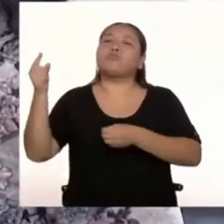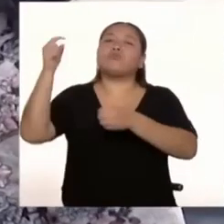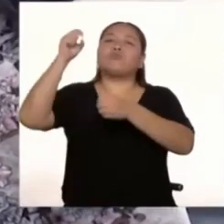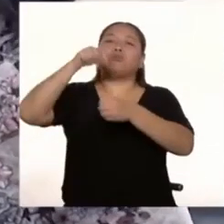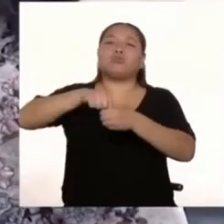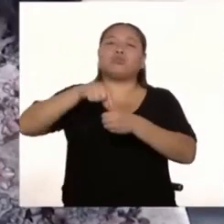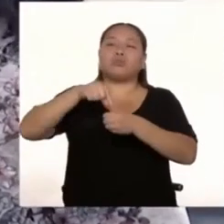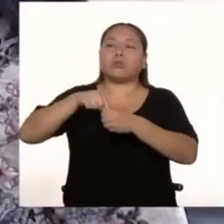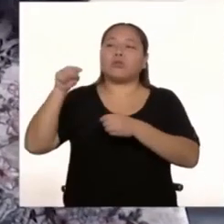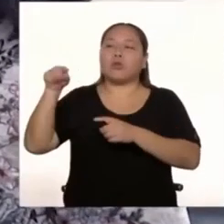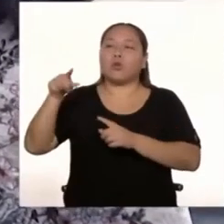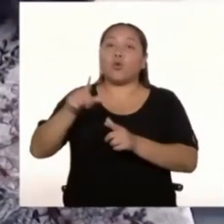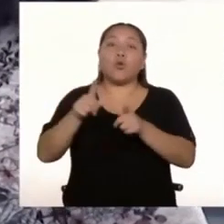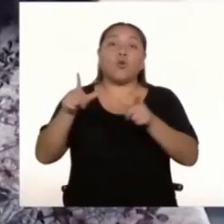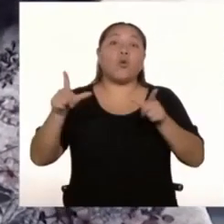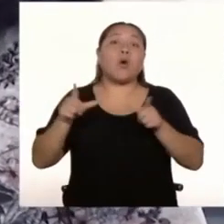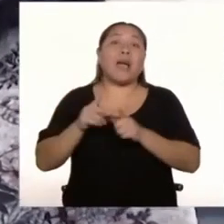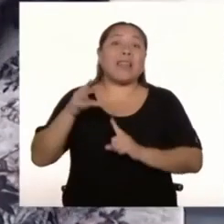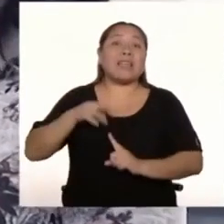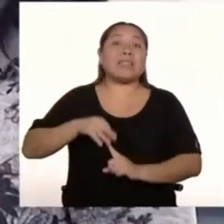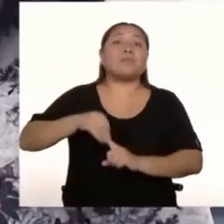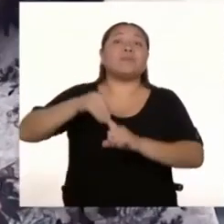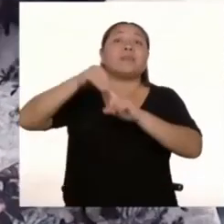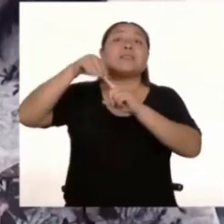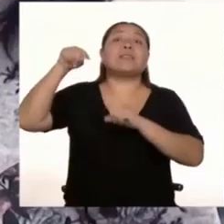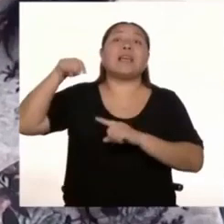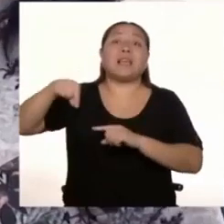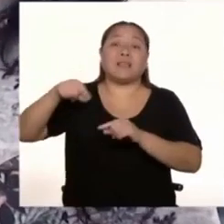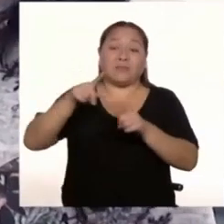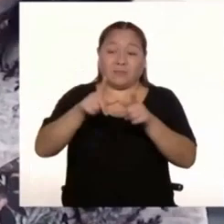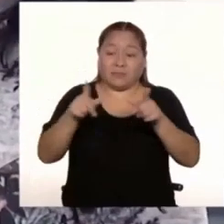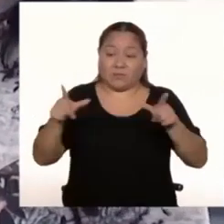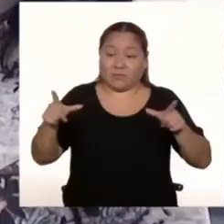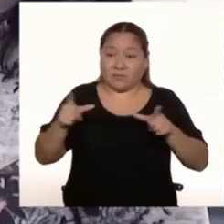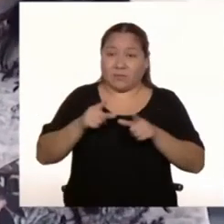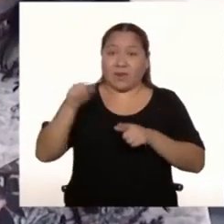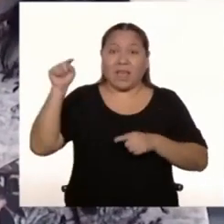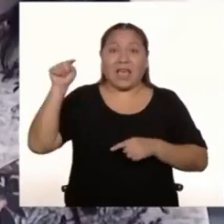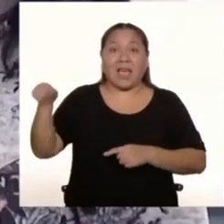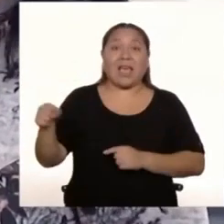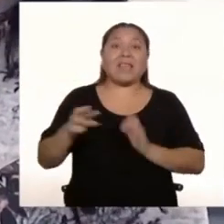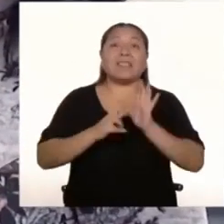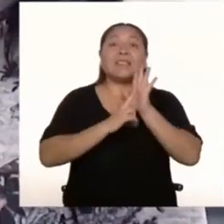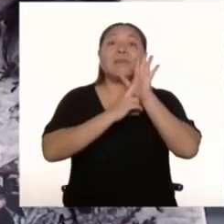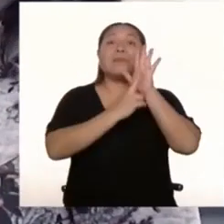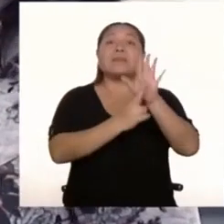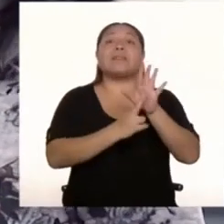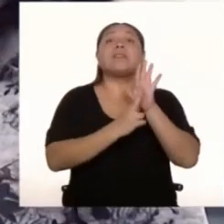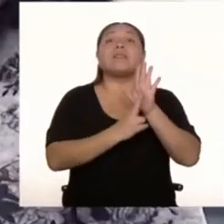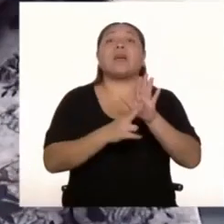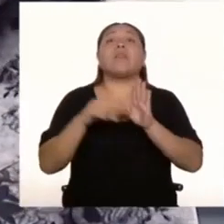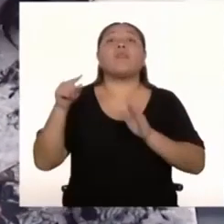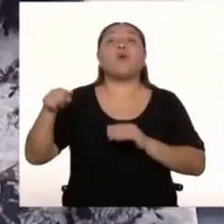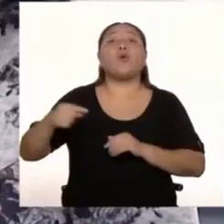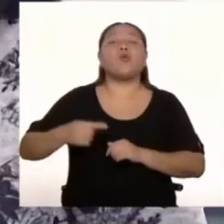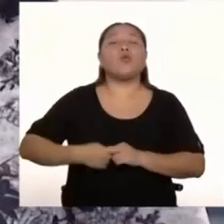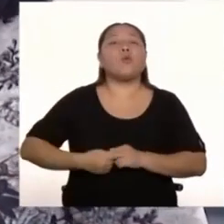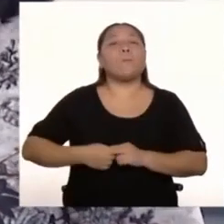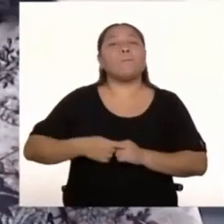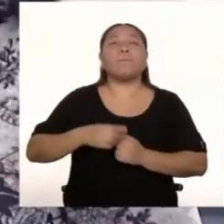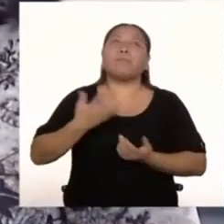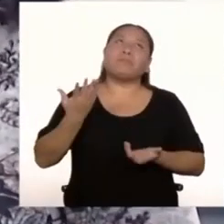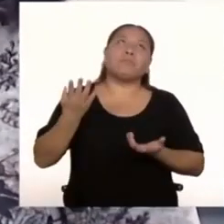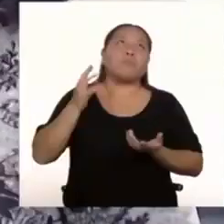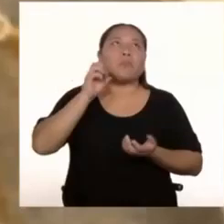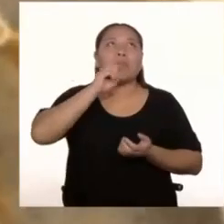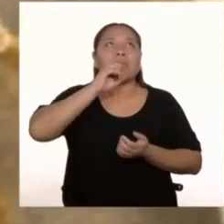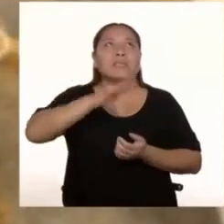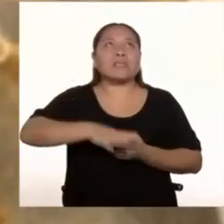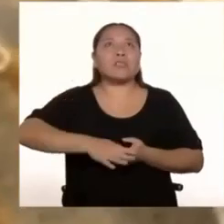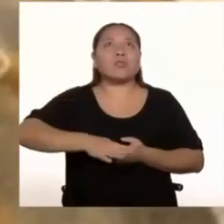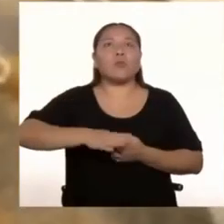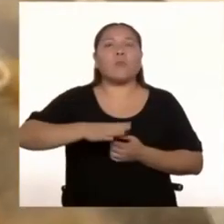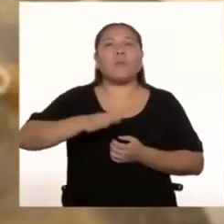especial en su gremio. Él va a ser uno de los padres fundadores para estos